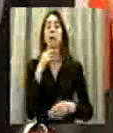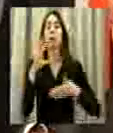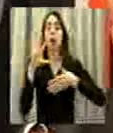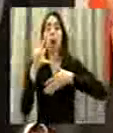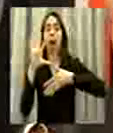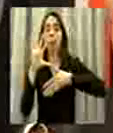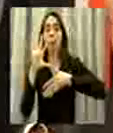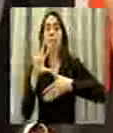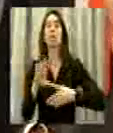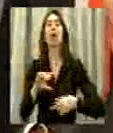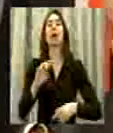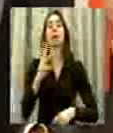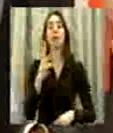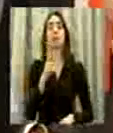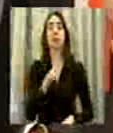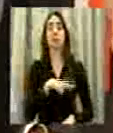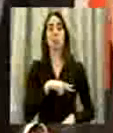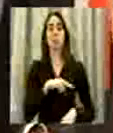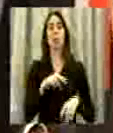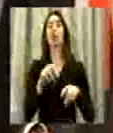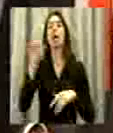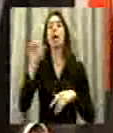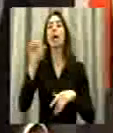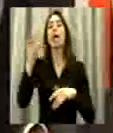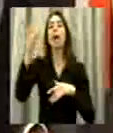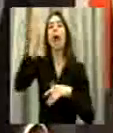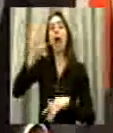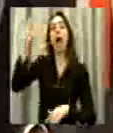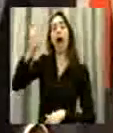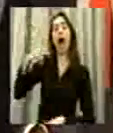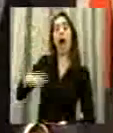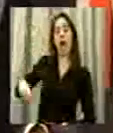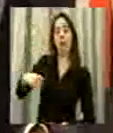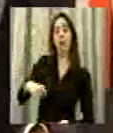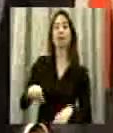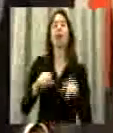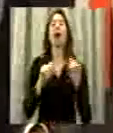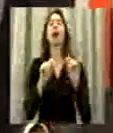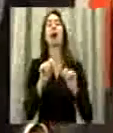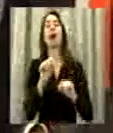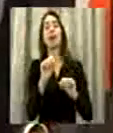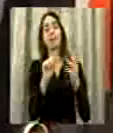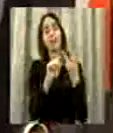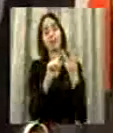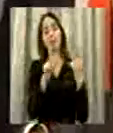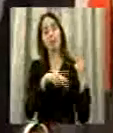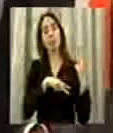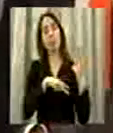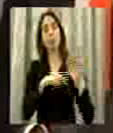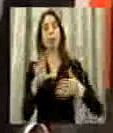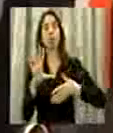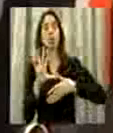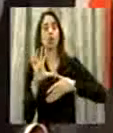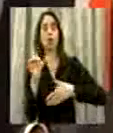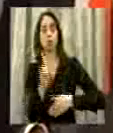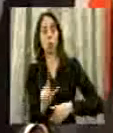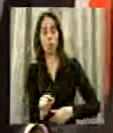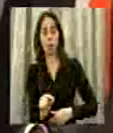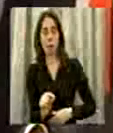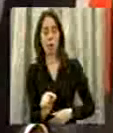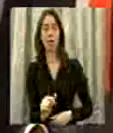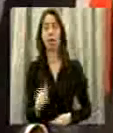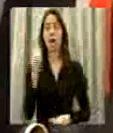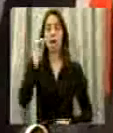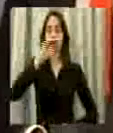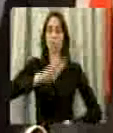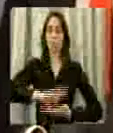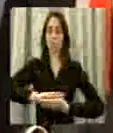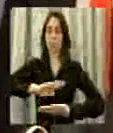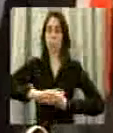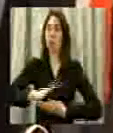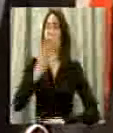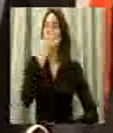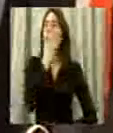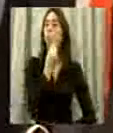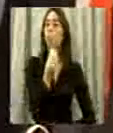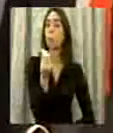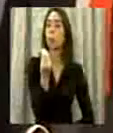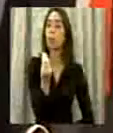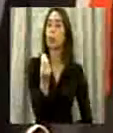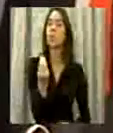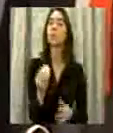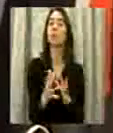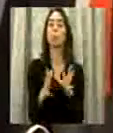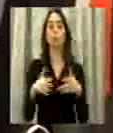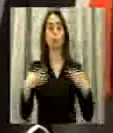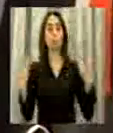tercer premio son 7 días en Sudamérica. De tal manera que ayer tuvimos una ceremonia muy bonita y con